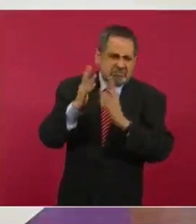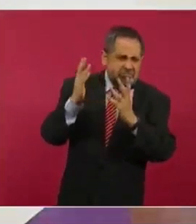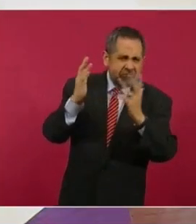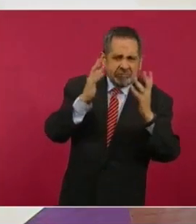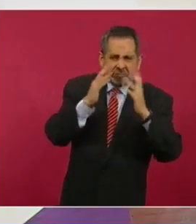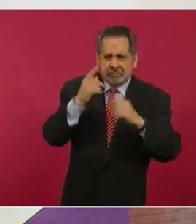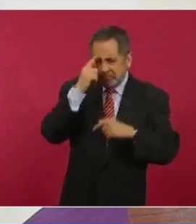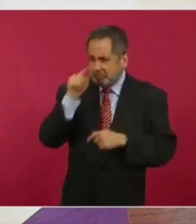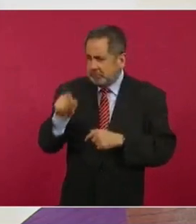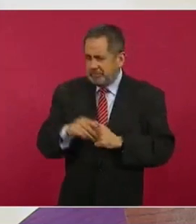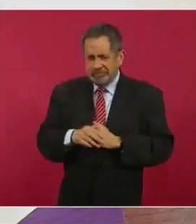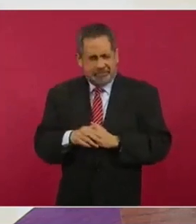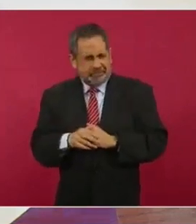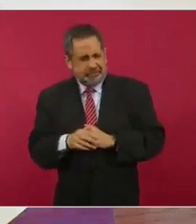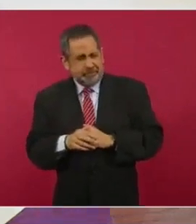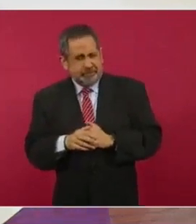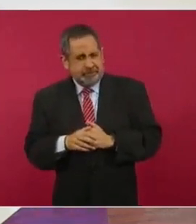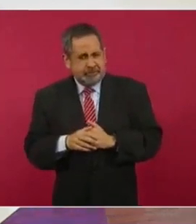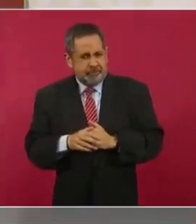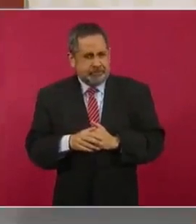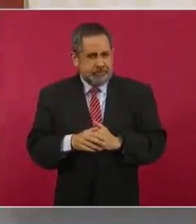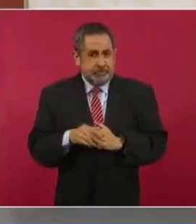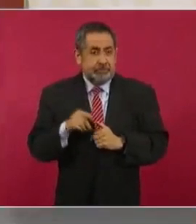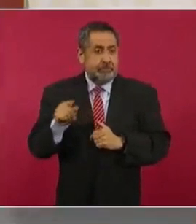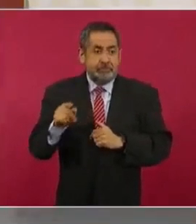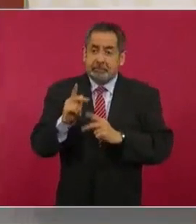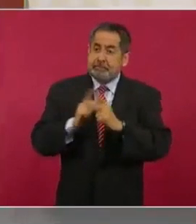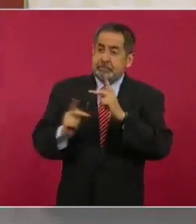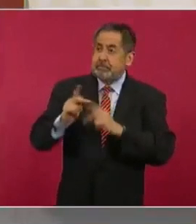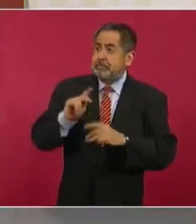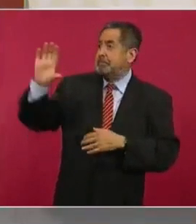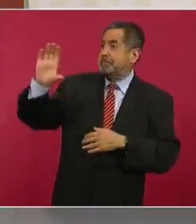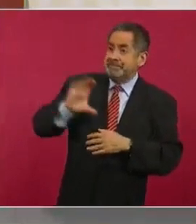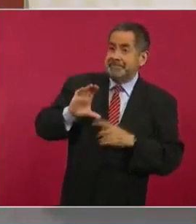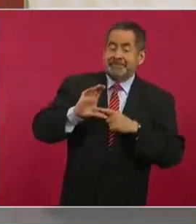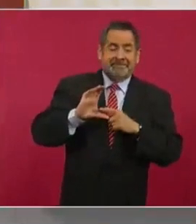Y aplausos. Porque había